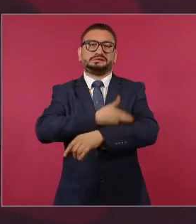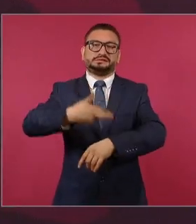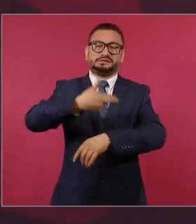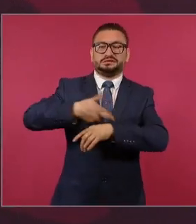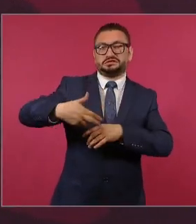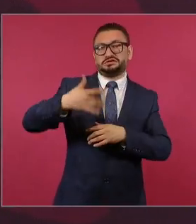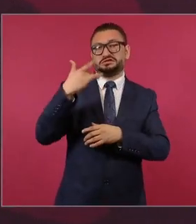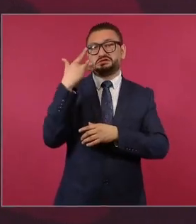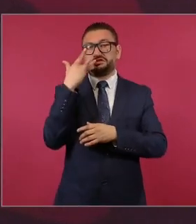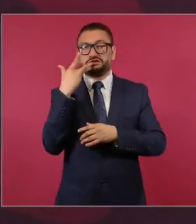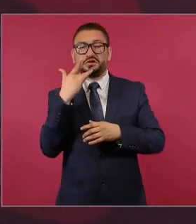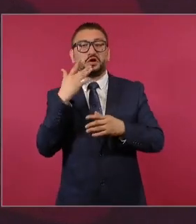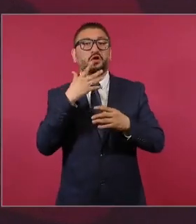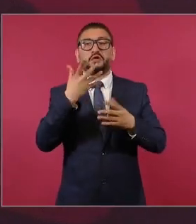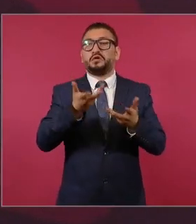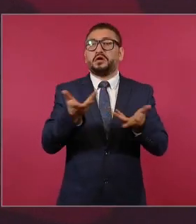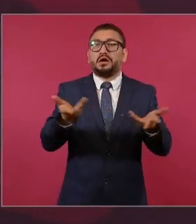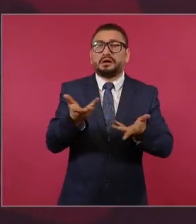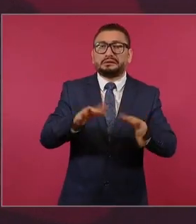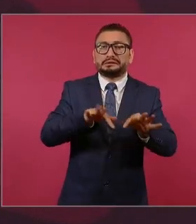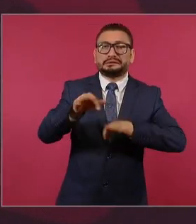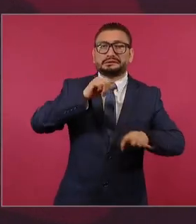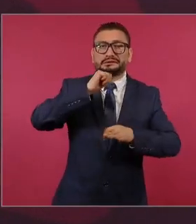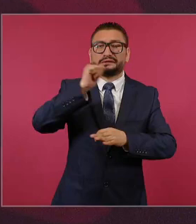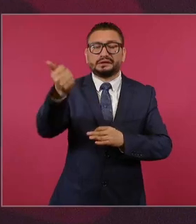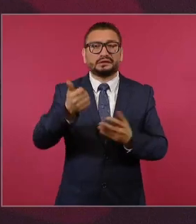onerosos, improductivos,